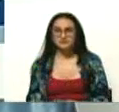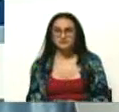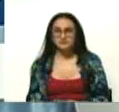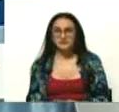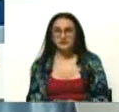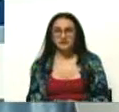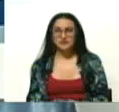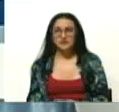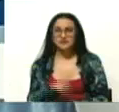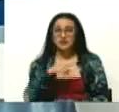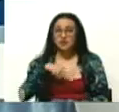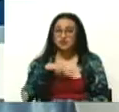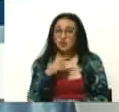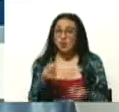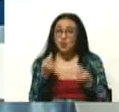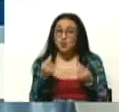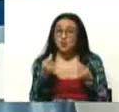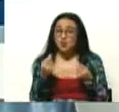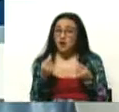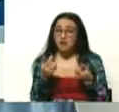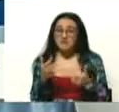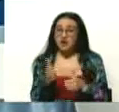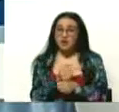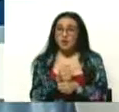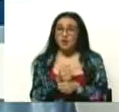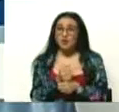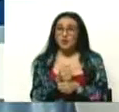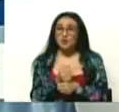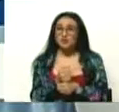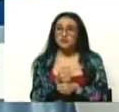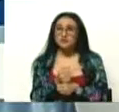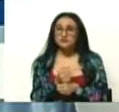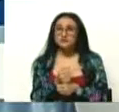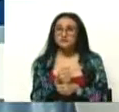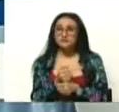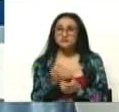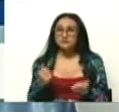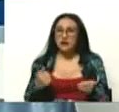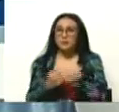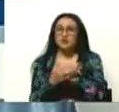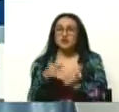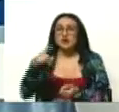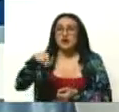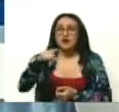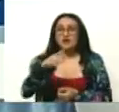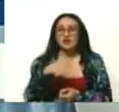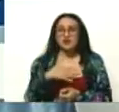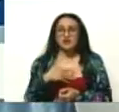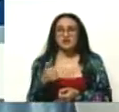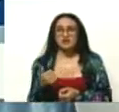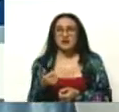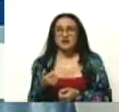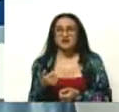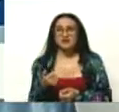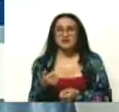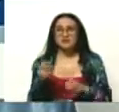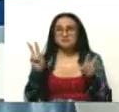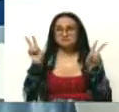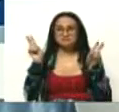nosotros jamás nos van a encontrar del lado de quienes pretendiendo tener,